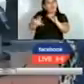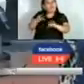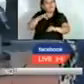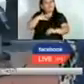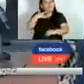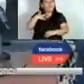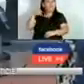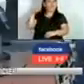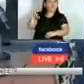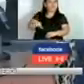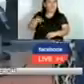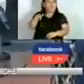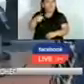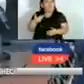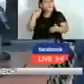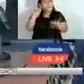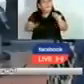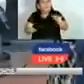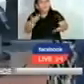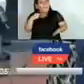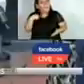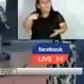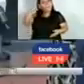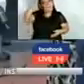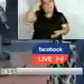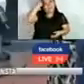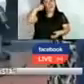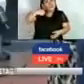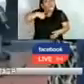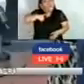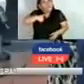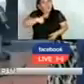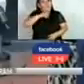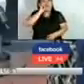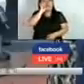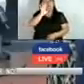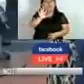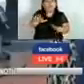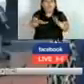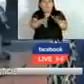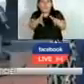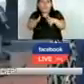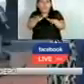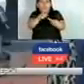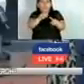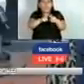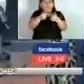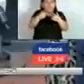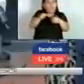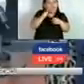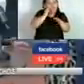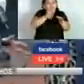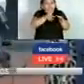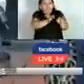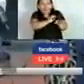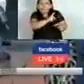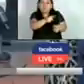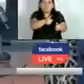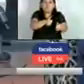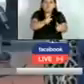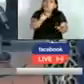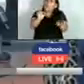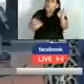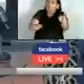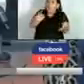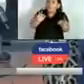¿verdad? De haber apostado de manera, yo diría, hay veces hasta con métodos inadecuados, muy, muy justo